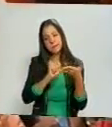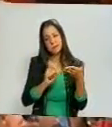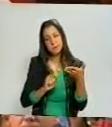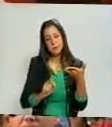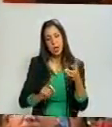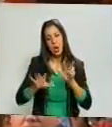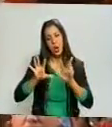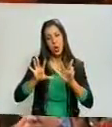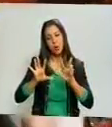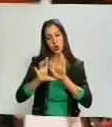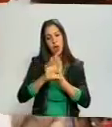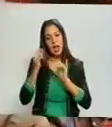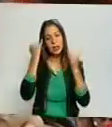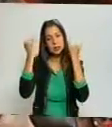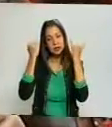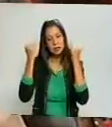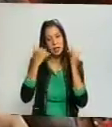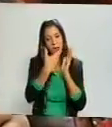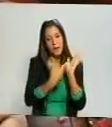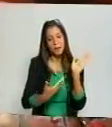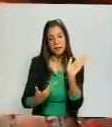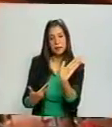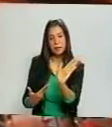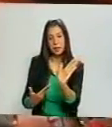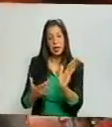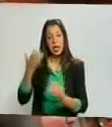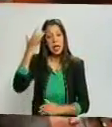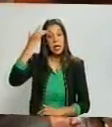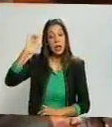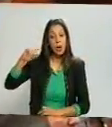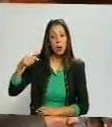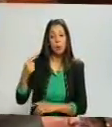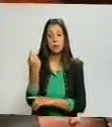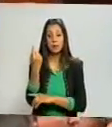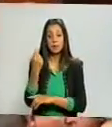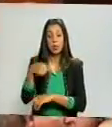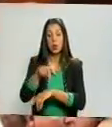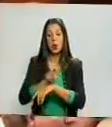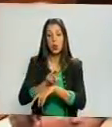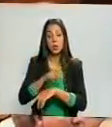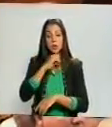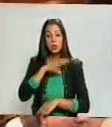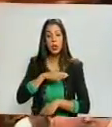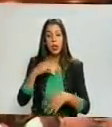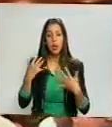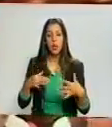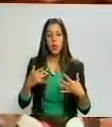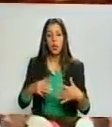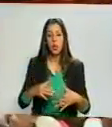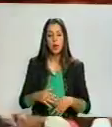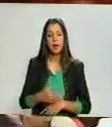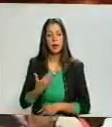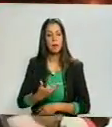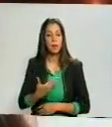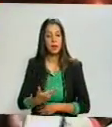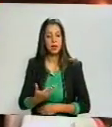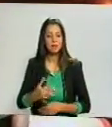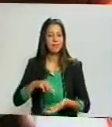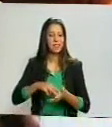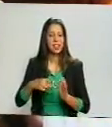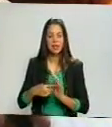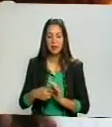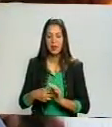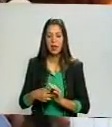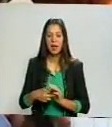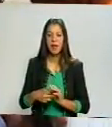compareció ante nosotros. Yo creo que es un hecho significativo, por cuanto estamos dando respuesta